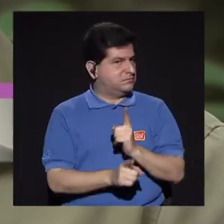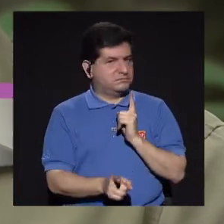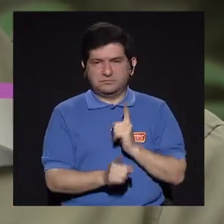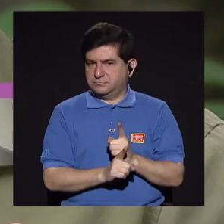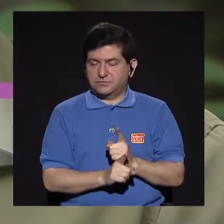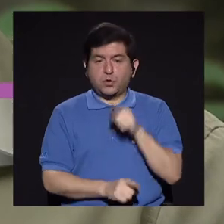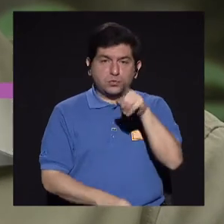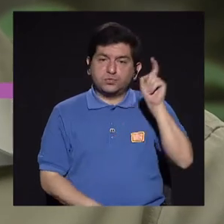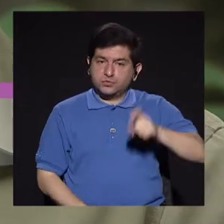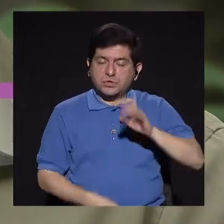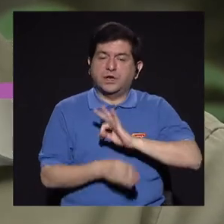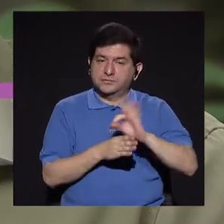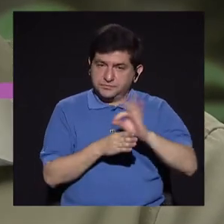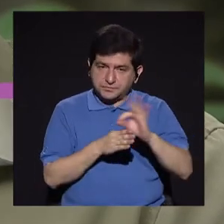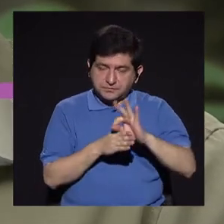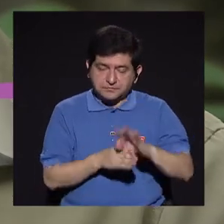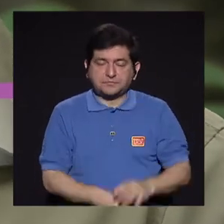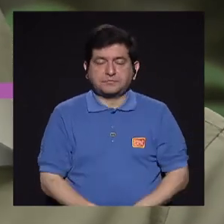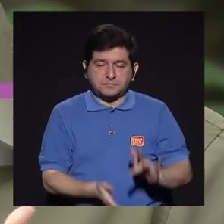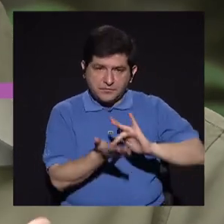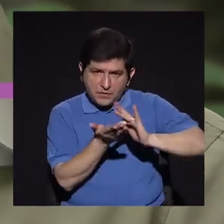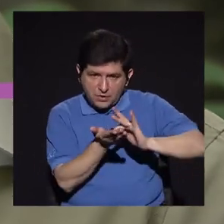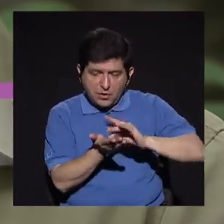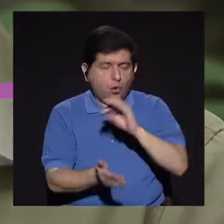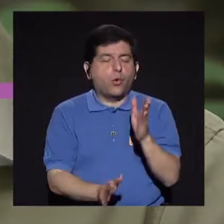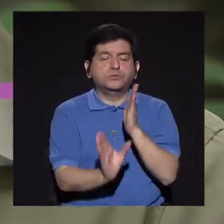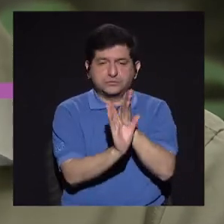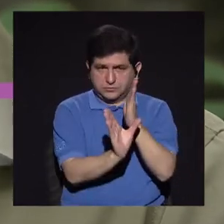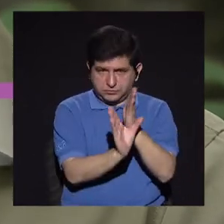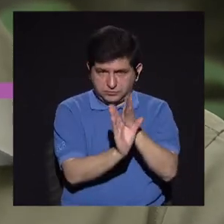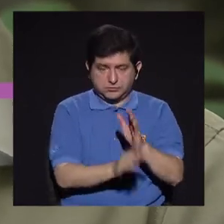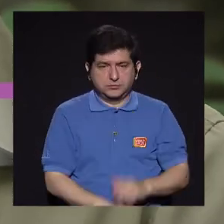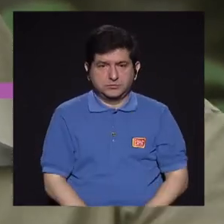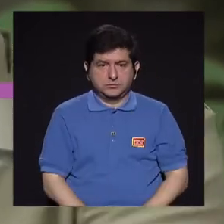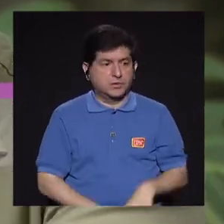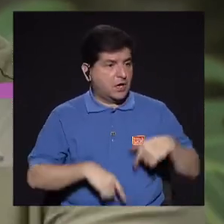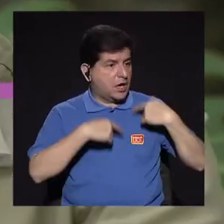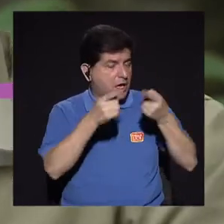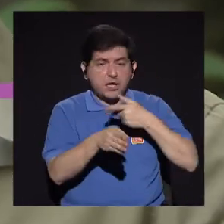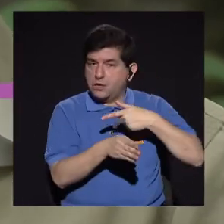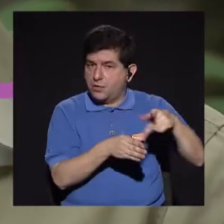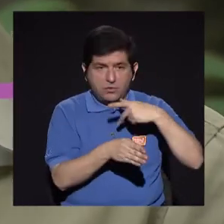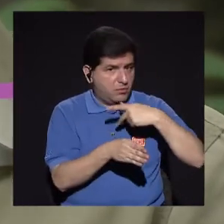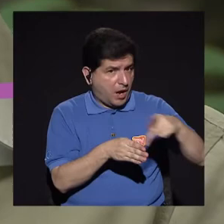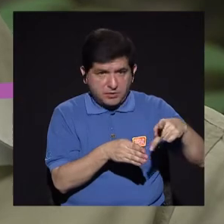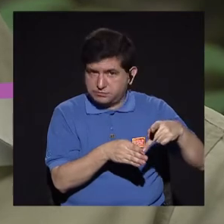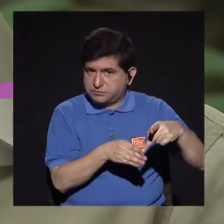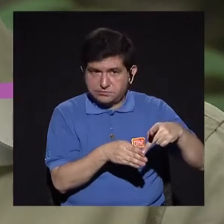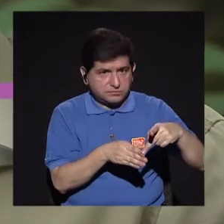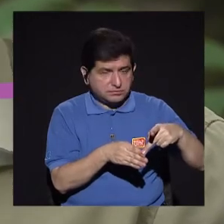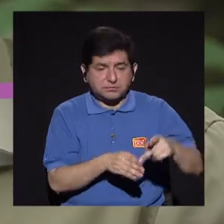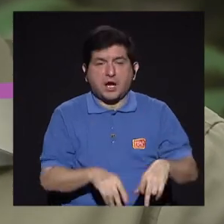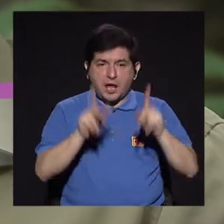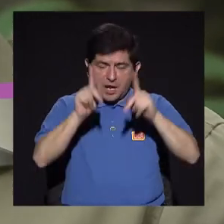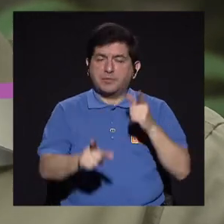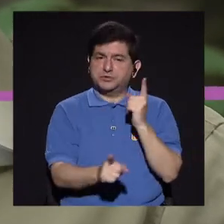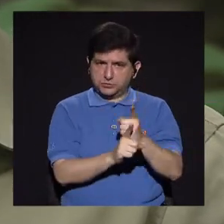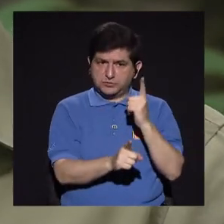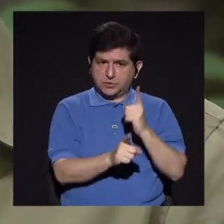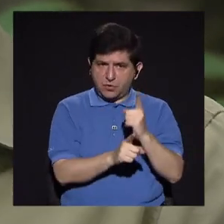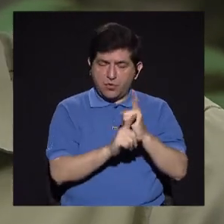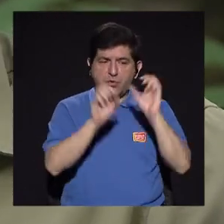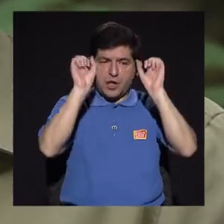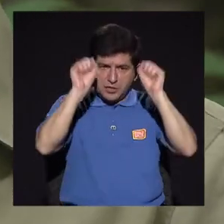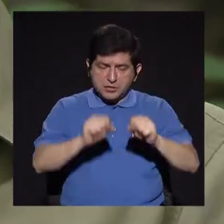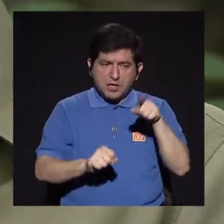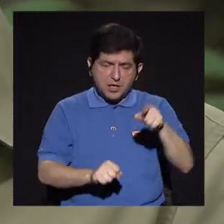es cuando usted necesita un tratamiento médico o un tratamiento psicológico, no ir al profesional más preparado que